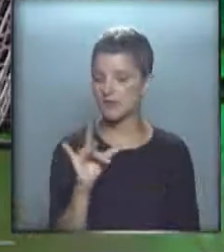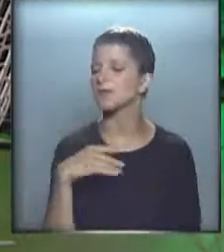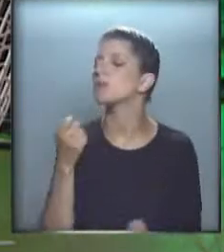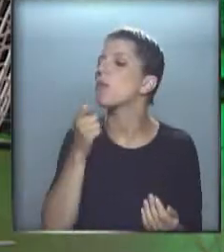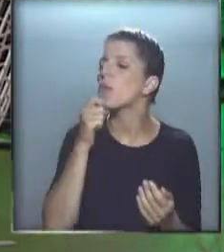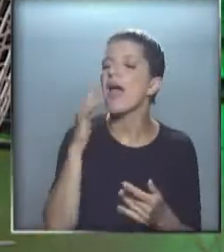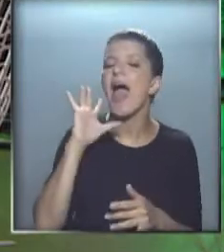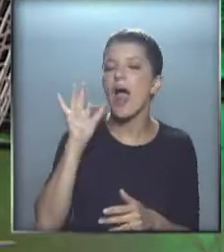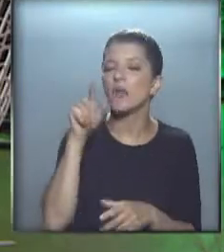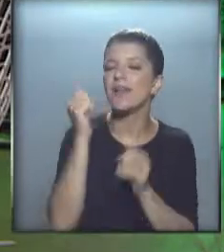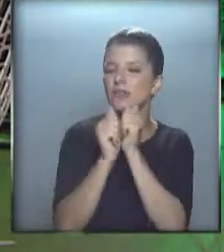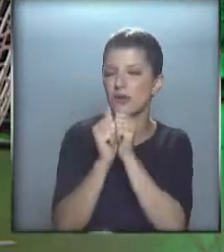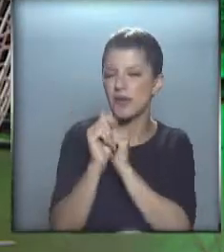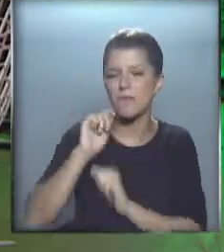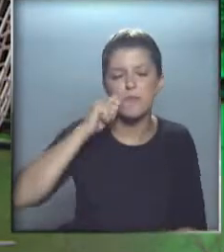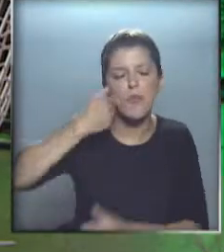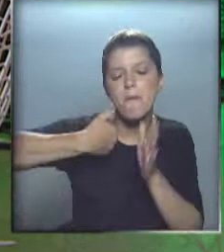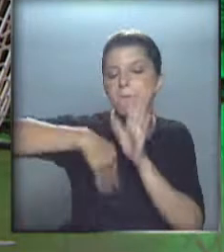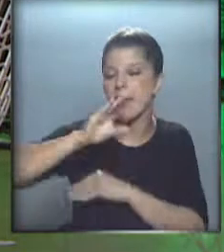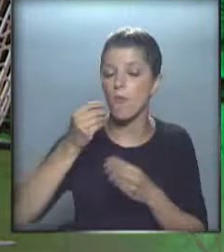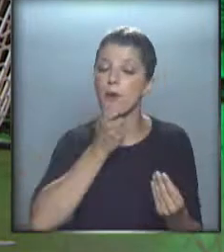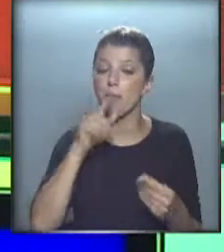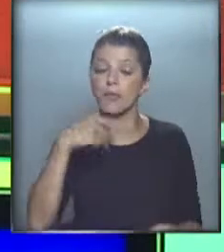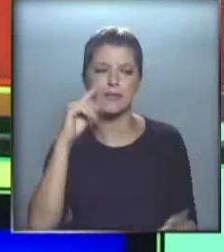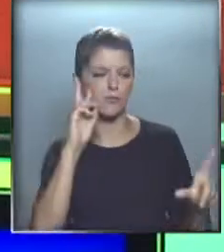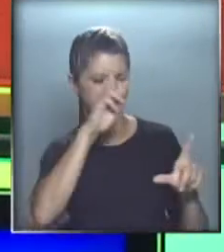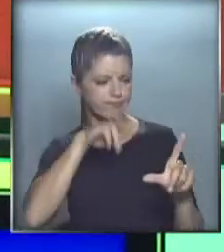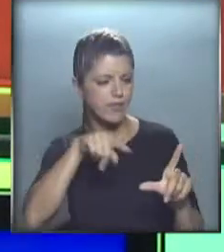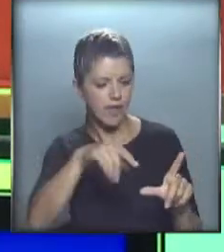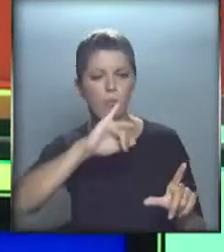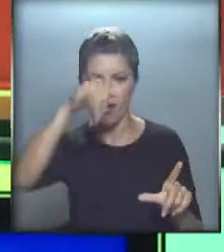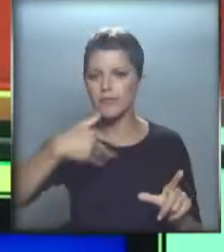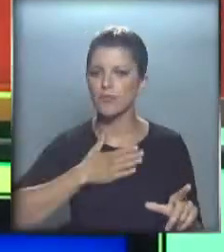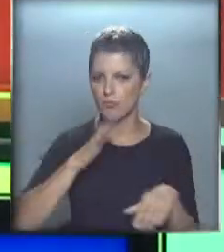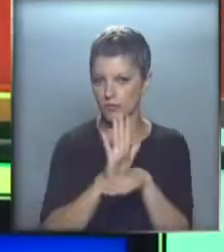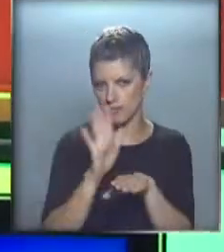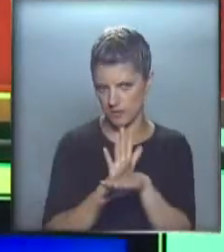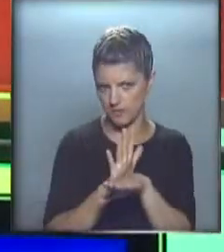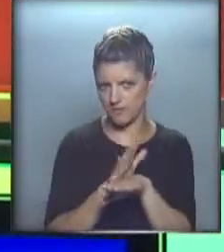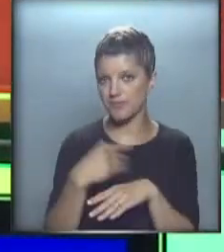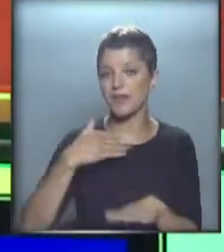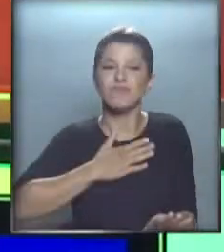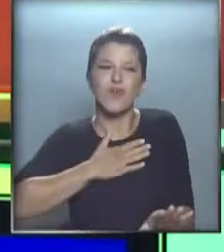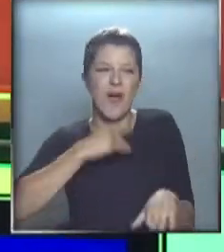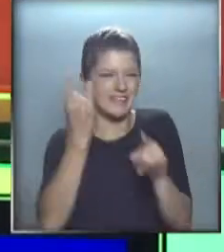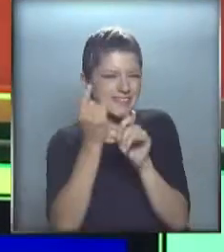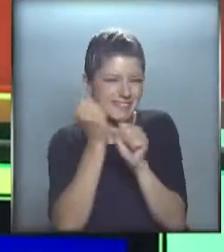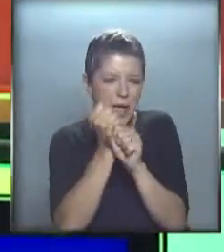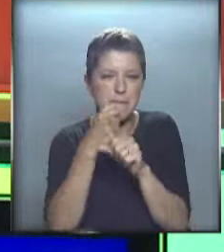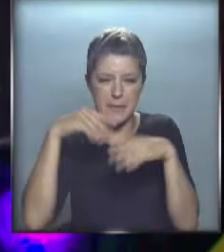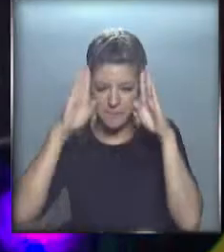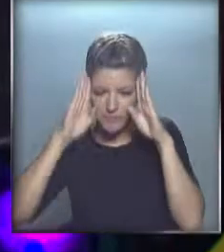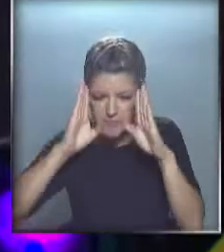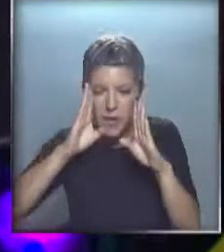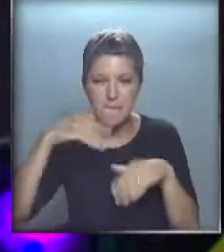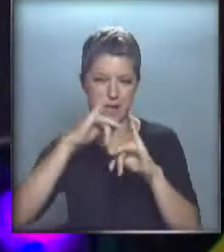gustó de la historia? ¿Qué te hizo aceptar? A mí, ¿no?, siempre me gustó trabajar para los chicos, como que siempre fue un sueño. Ajá. Y esta es una tira juvenil,